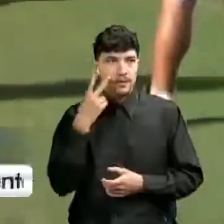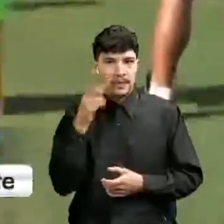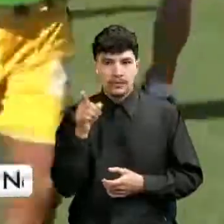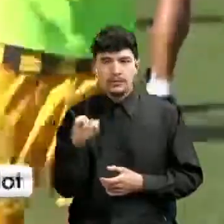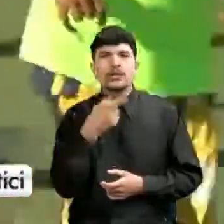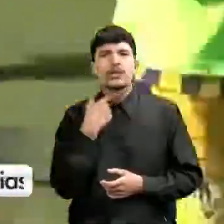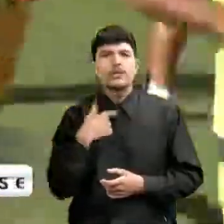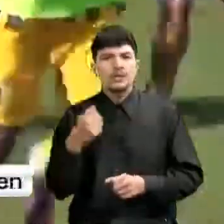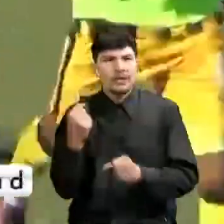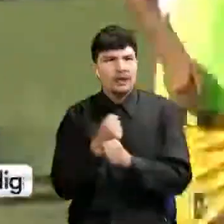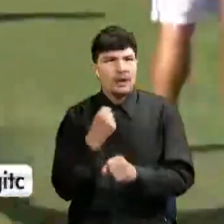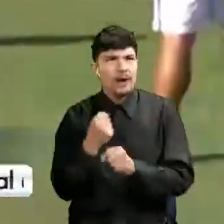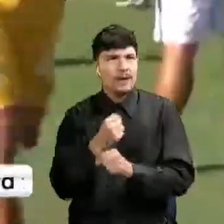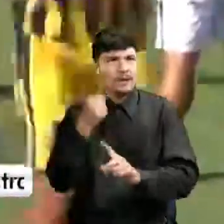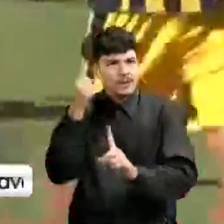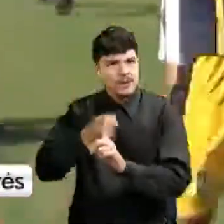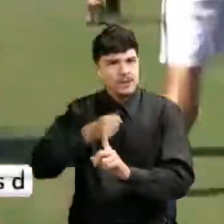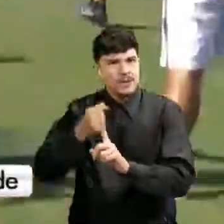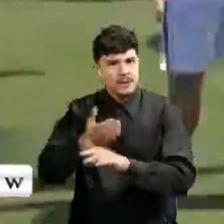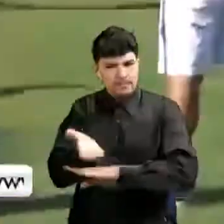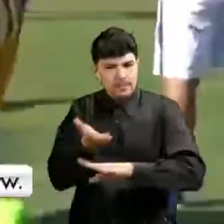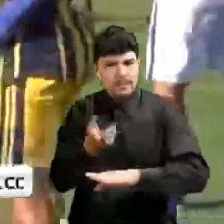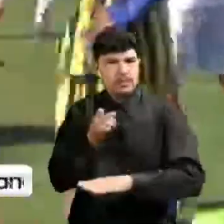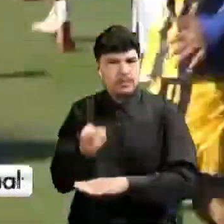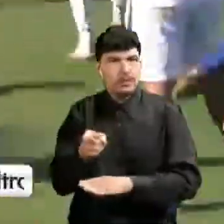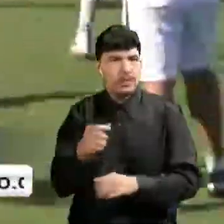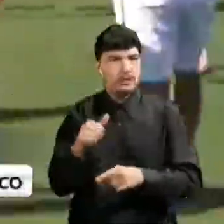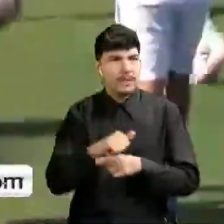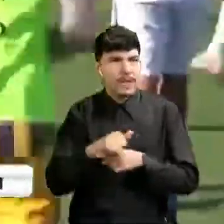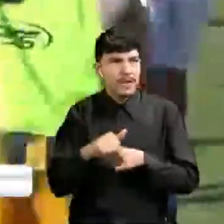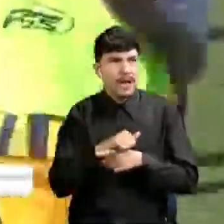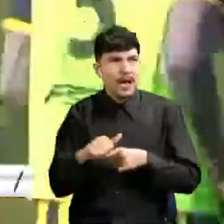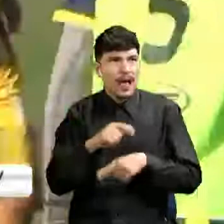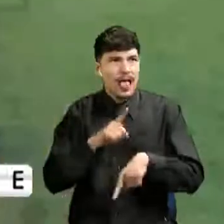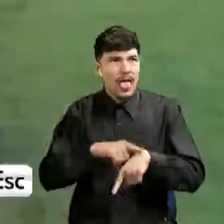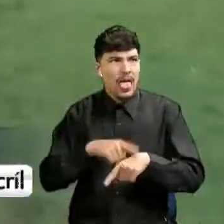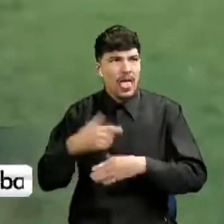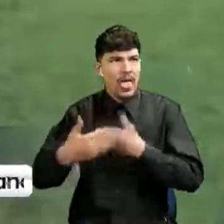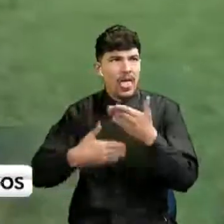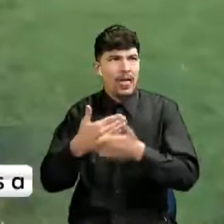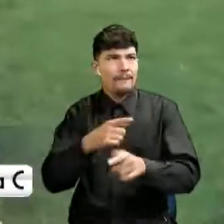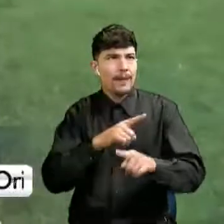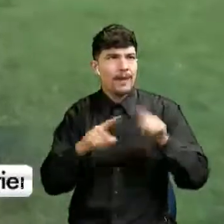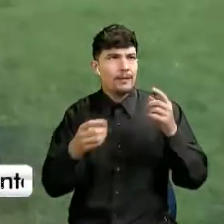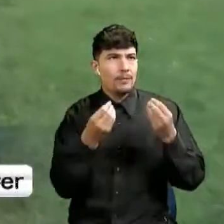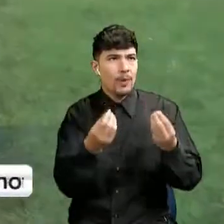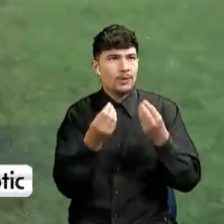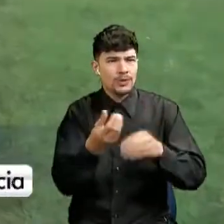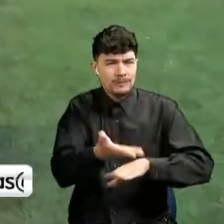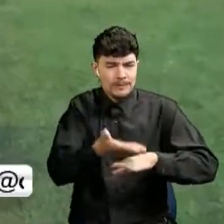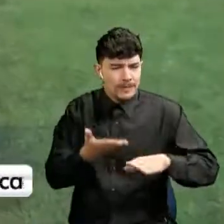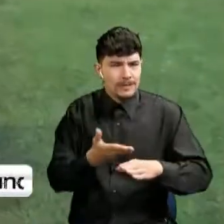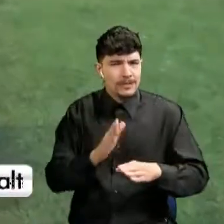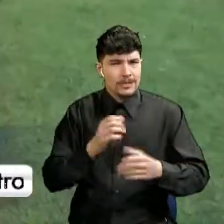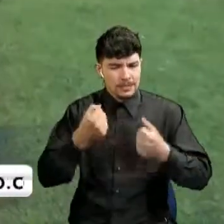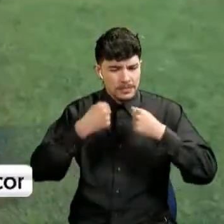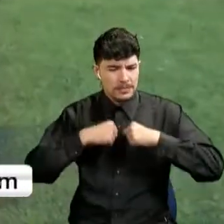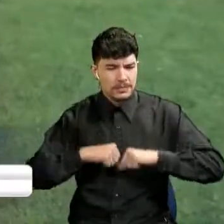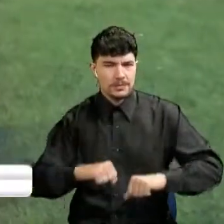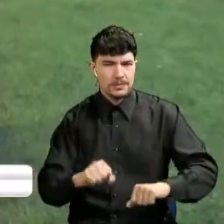gusta el trabajo intenso de entrenamiento tal vez no tan largo pero sí de mucha intensidad de mucho